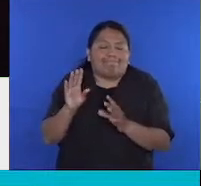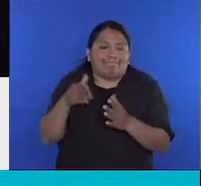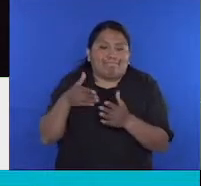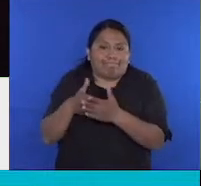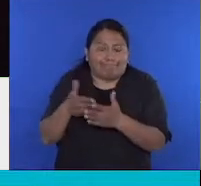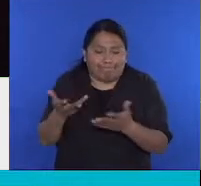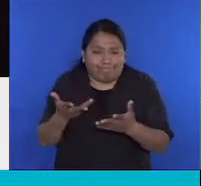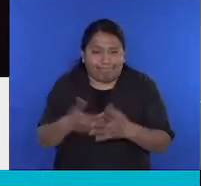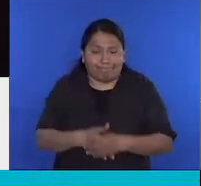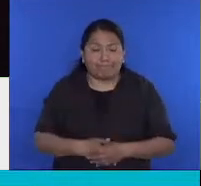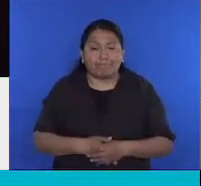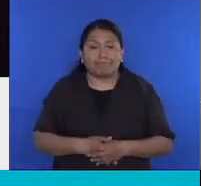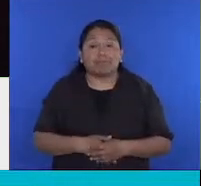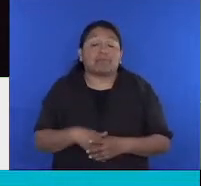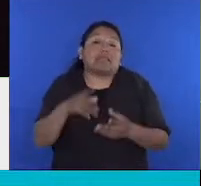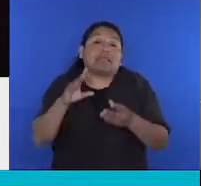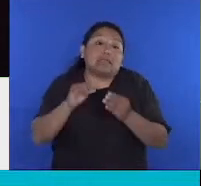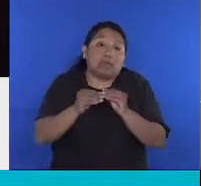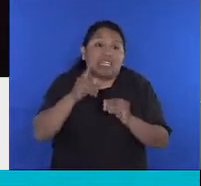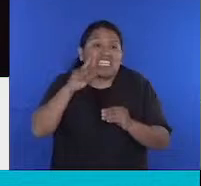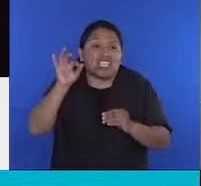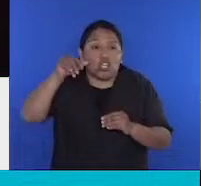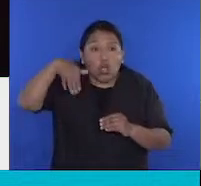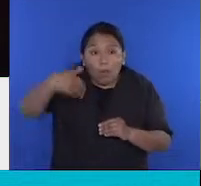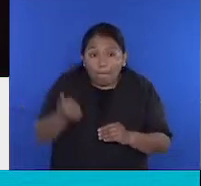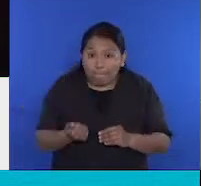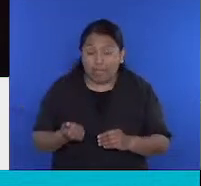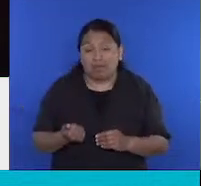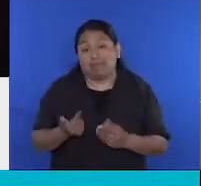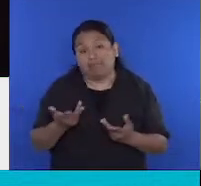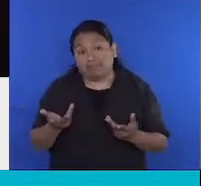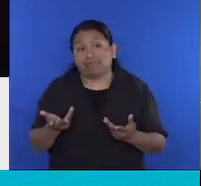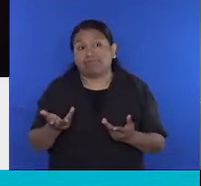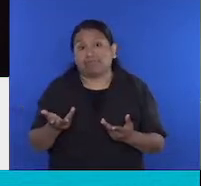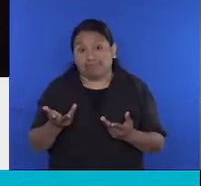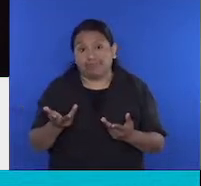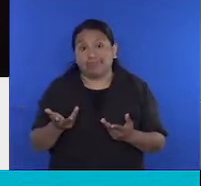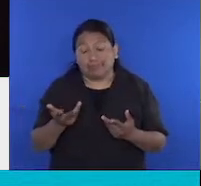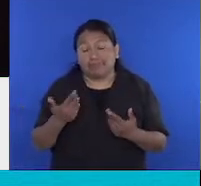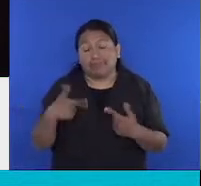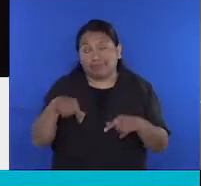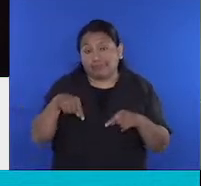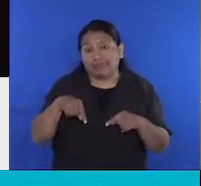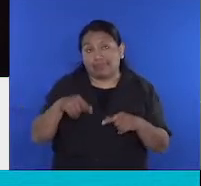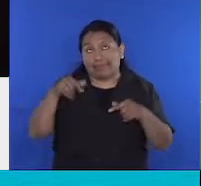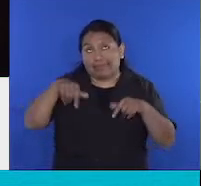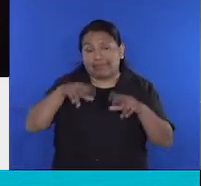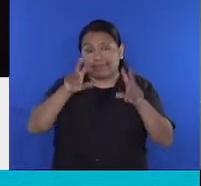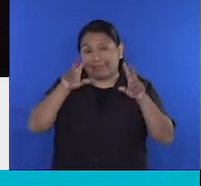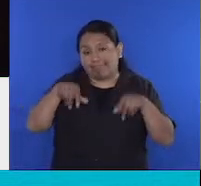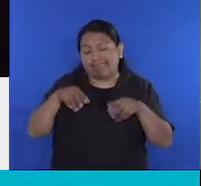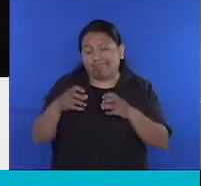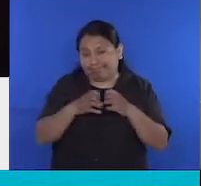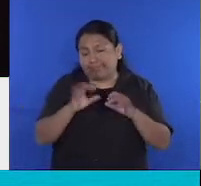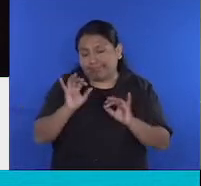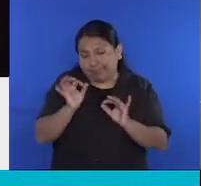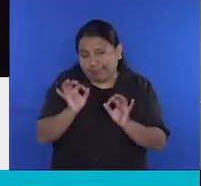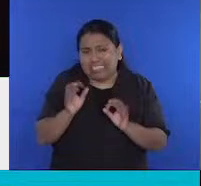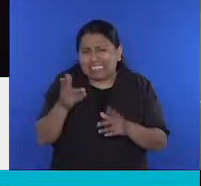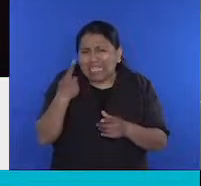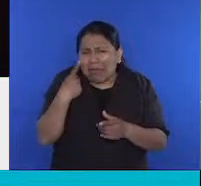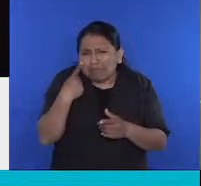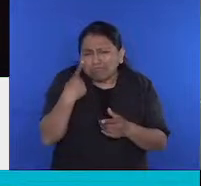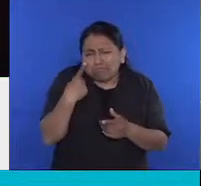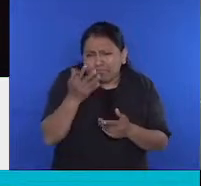nos ha ocupado ya en esta Cámara. No desconocemos todos esos temas y también, al igual que el resto de